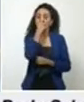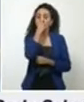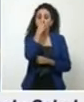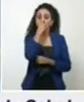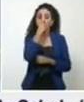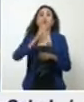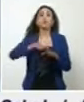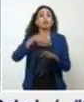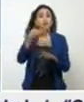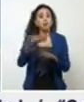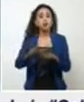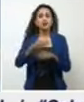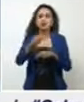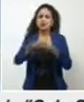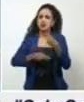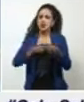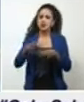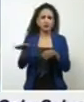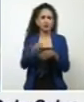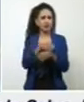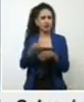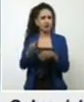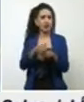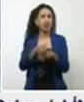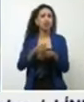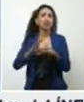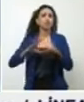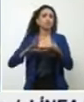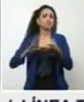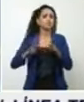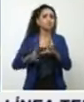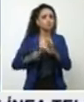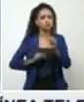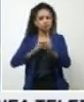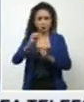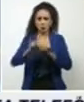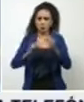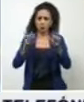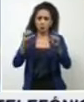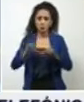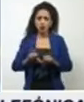realizando un grupo de complicaciones, por lo que